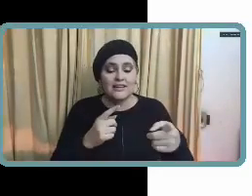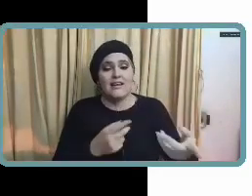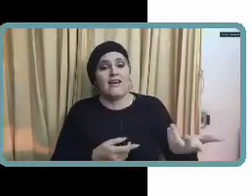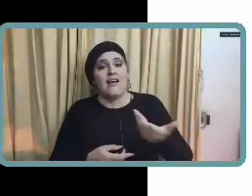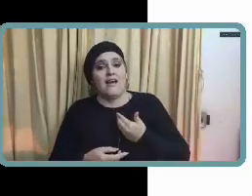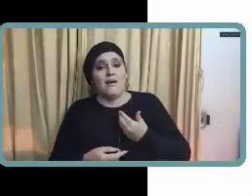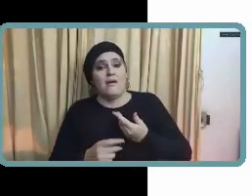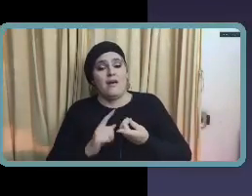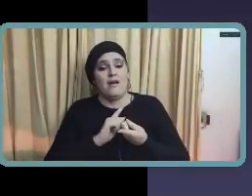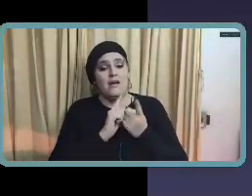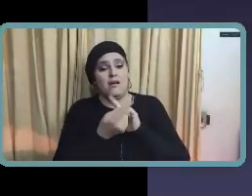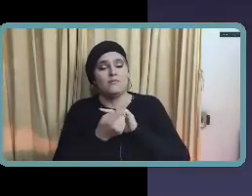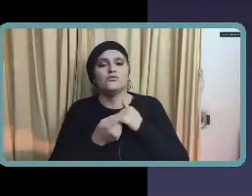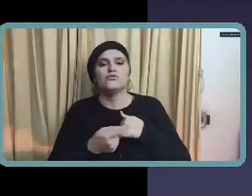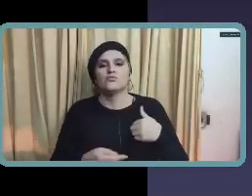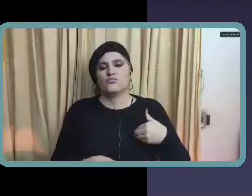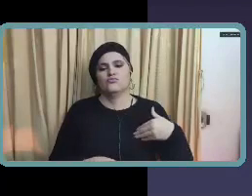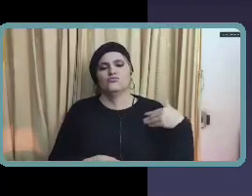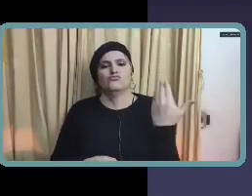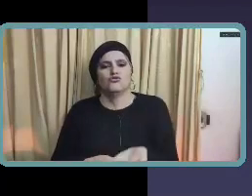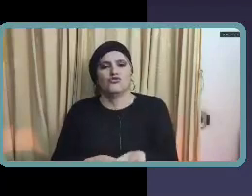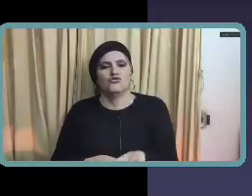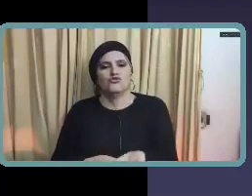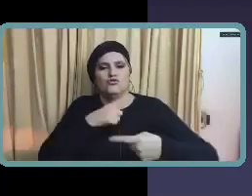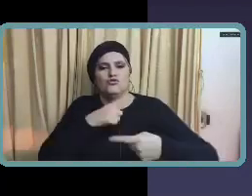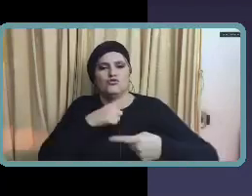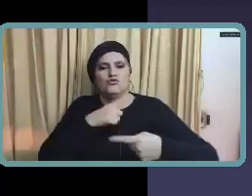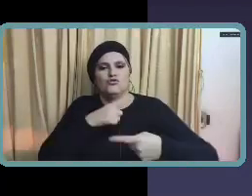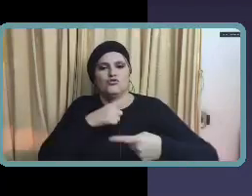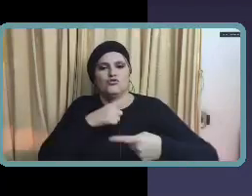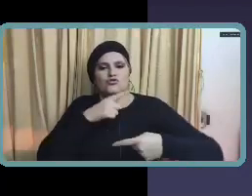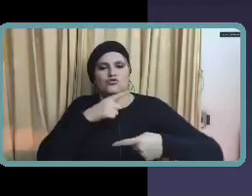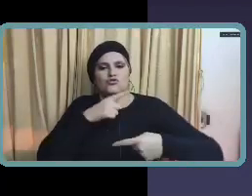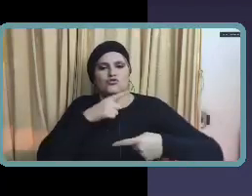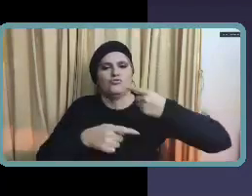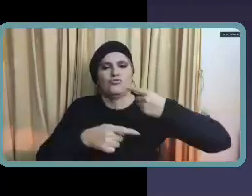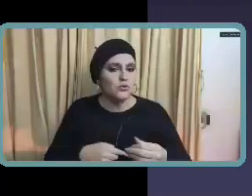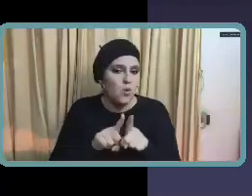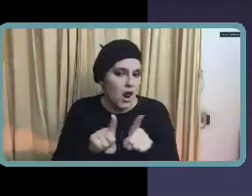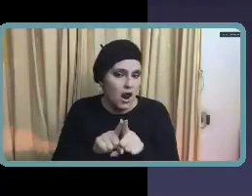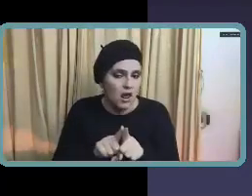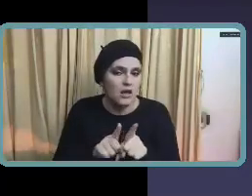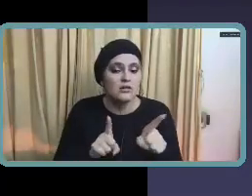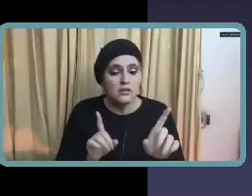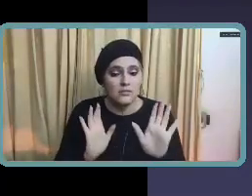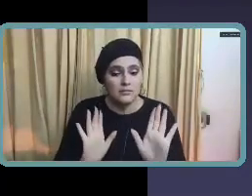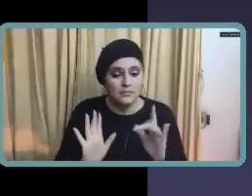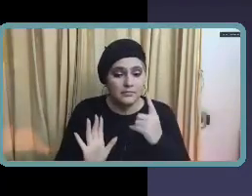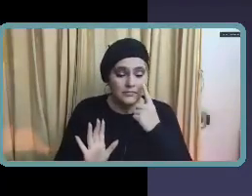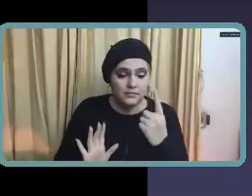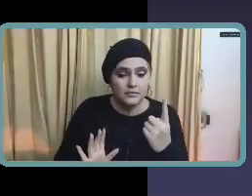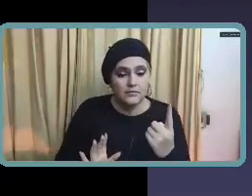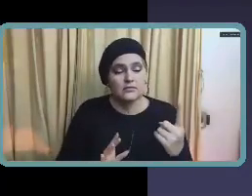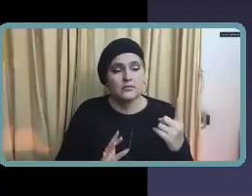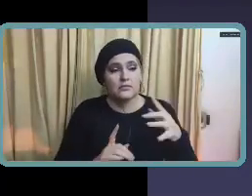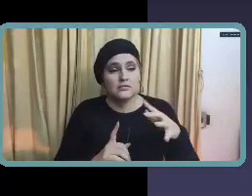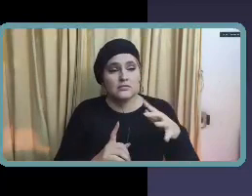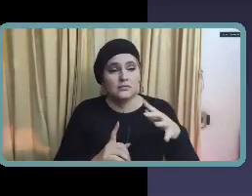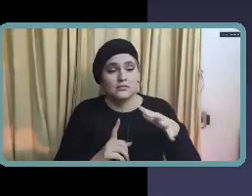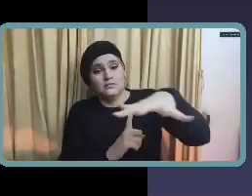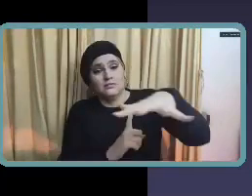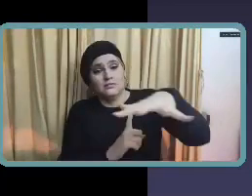generaciones. Sin embargo, si nosotros tenemos estresores ambientales, pueden generar